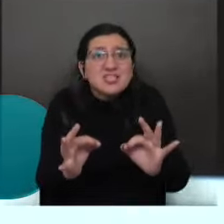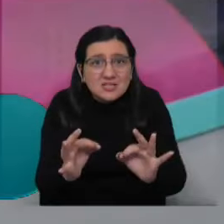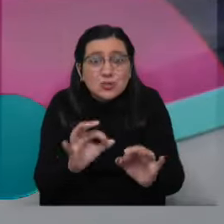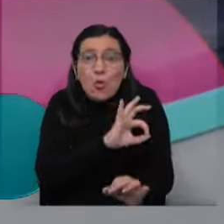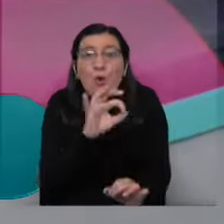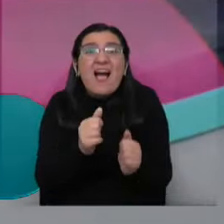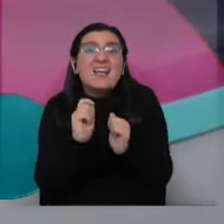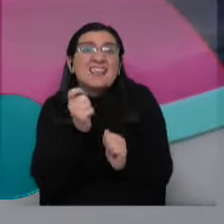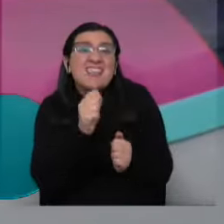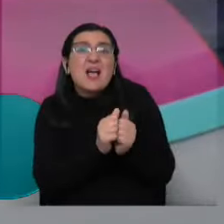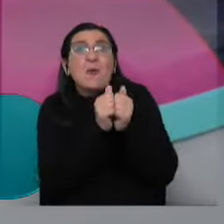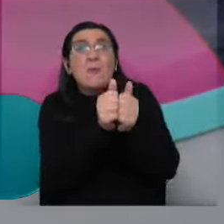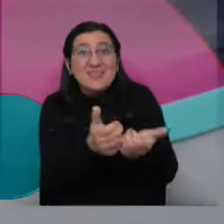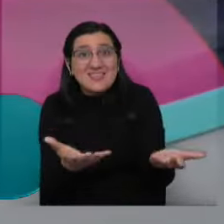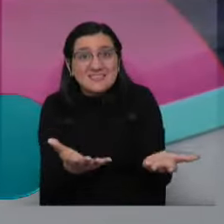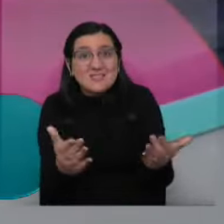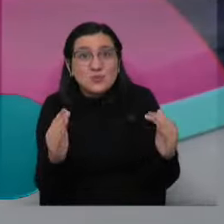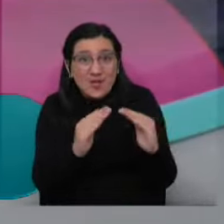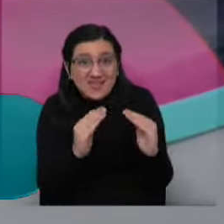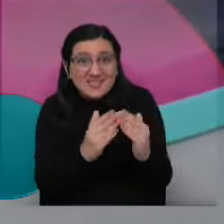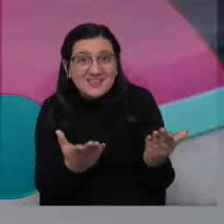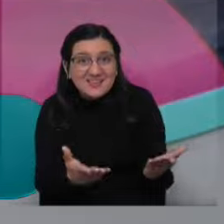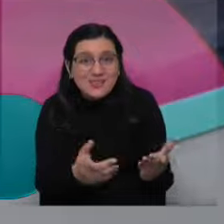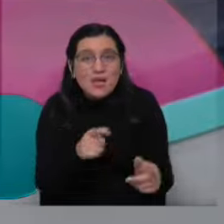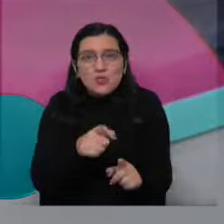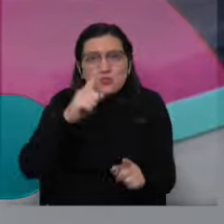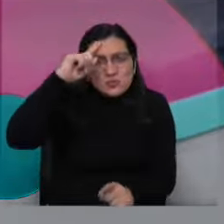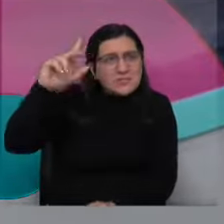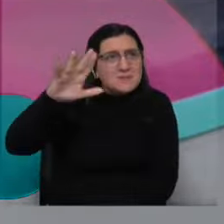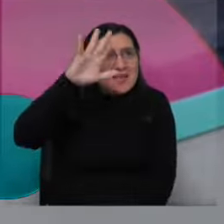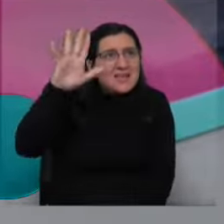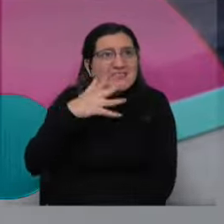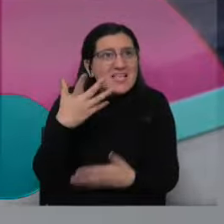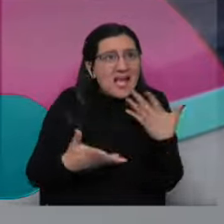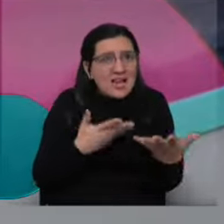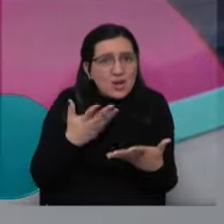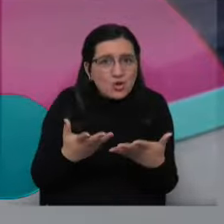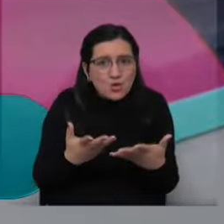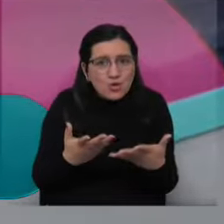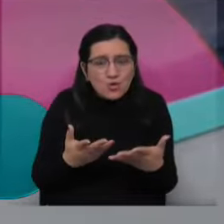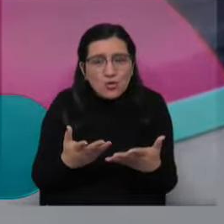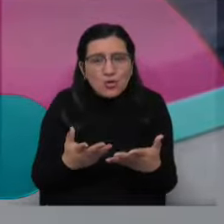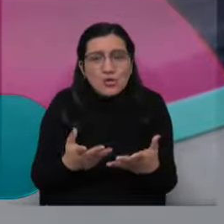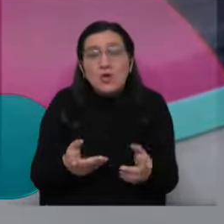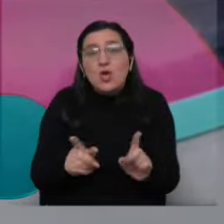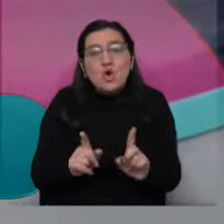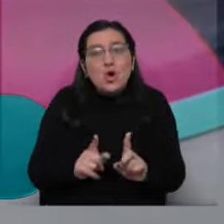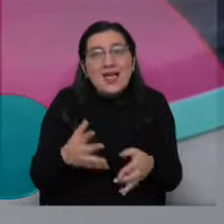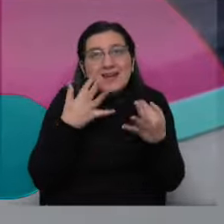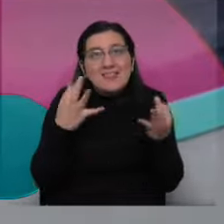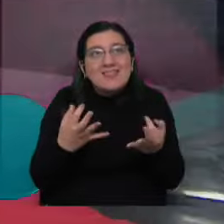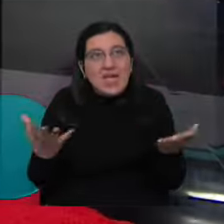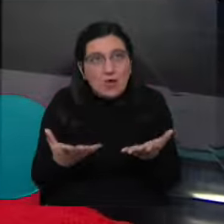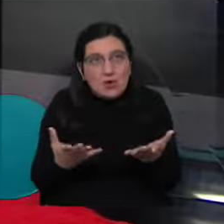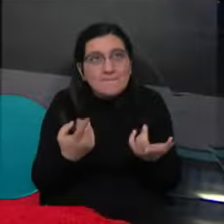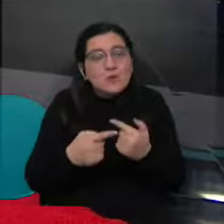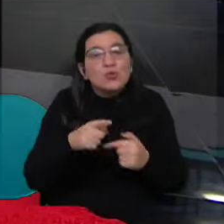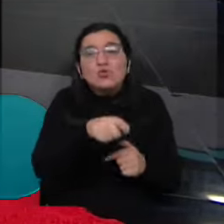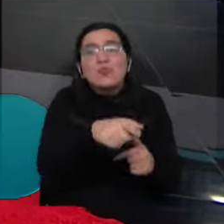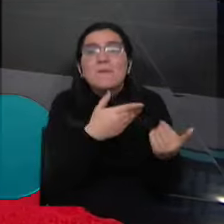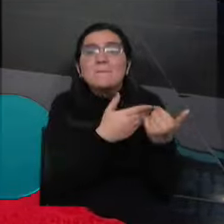divino qué maravilla algo de esto soñabas en el 2002 o te la cambio no esta realidad de hoy no que sino cuando vos